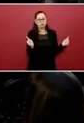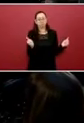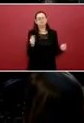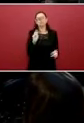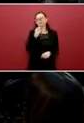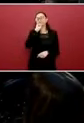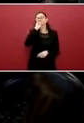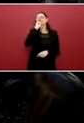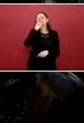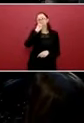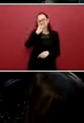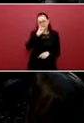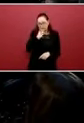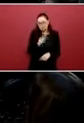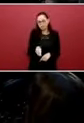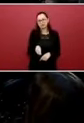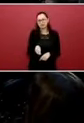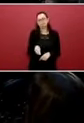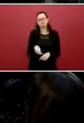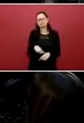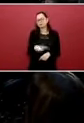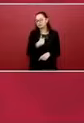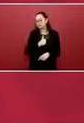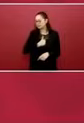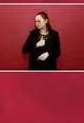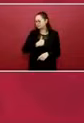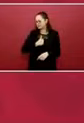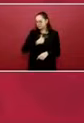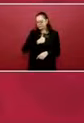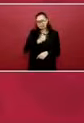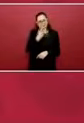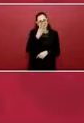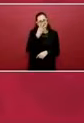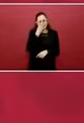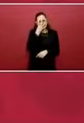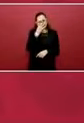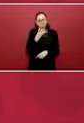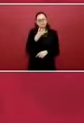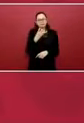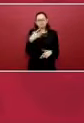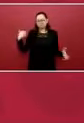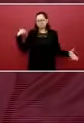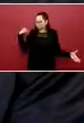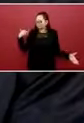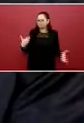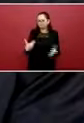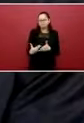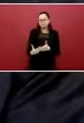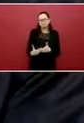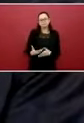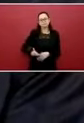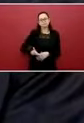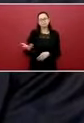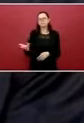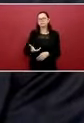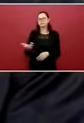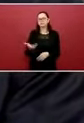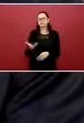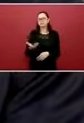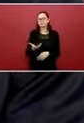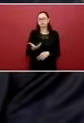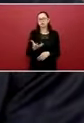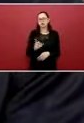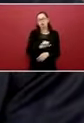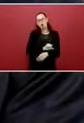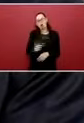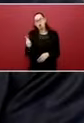también, desgraciadamente, se ha hecho en otros tiempos.